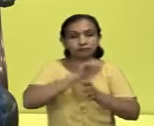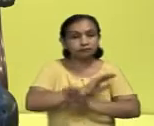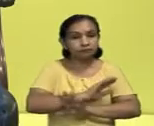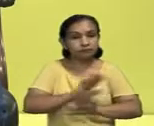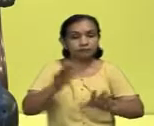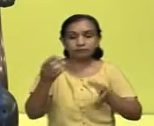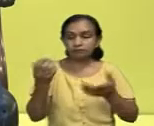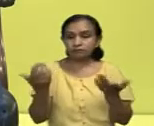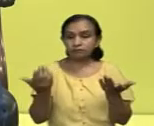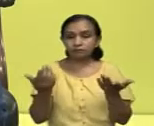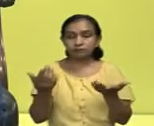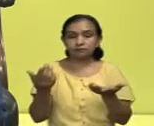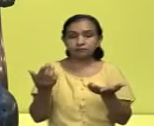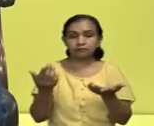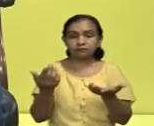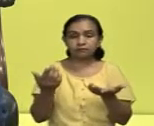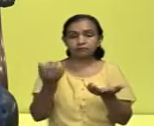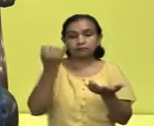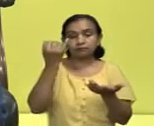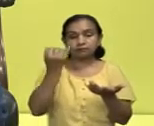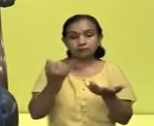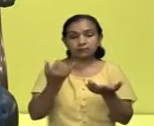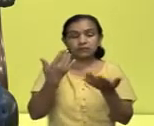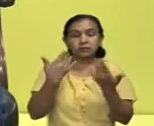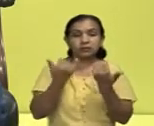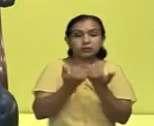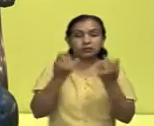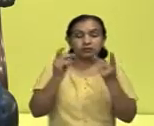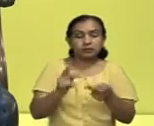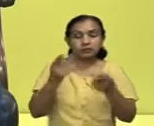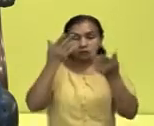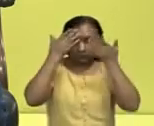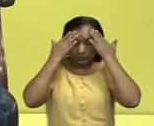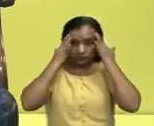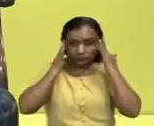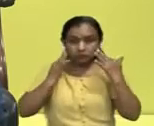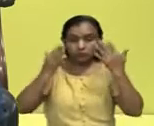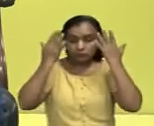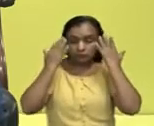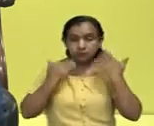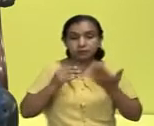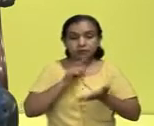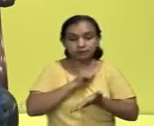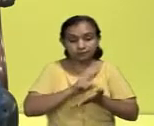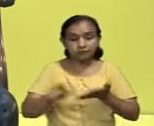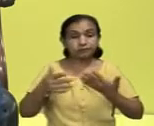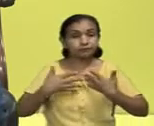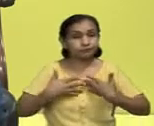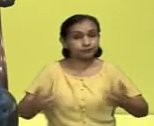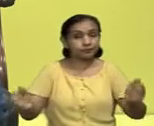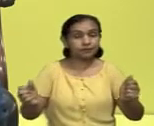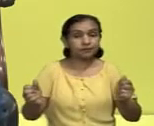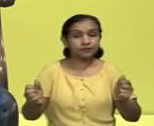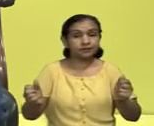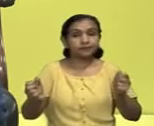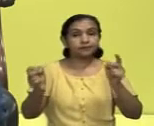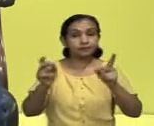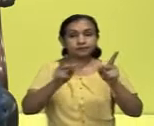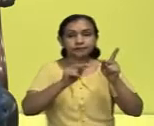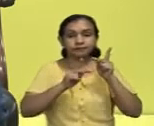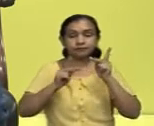los dolores, y suero para la rehidratación, mientras el virus sale del cuerpo. Lo que pasa es que nosotros los